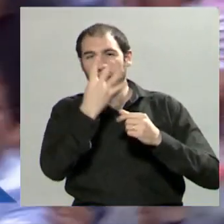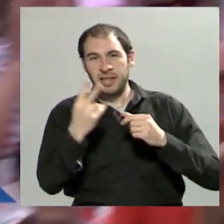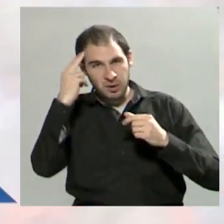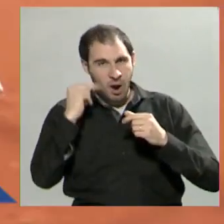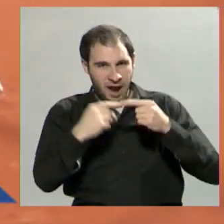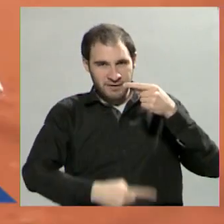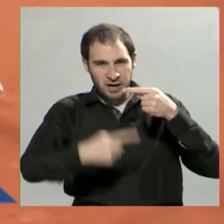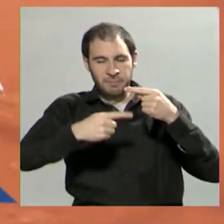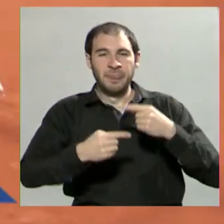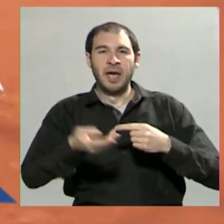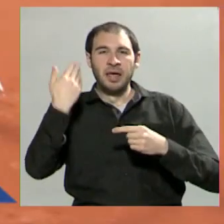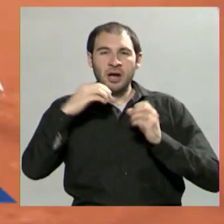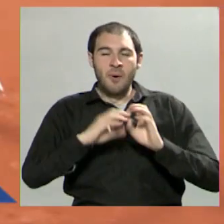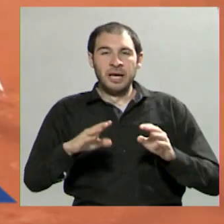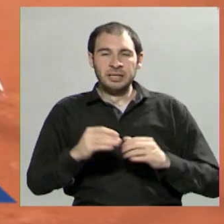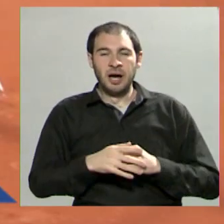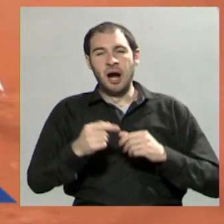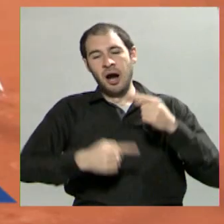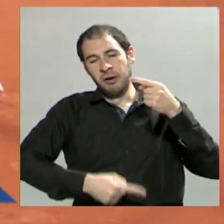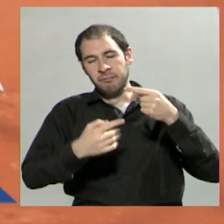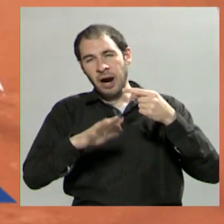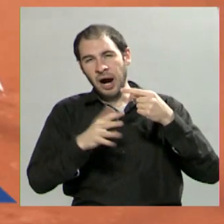recién. Había arrancado el ranking, o estaba